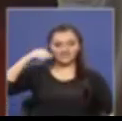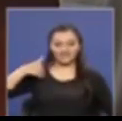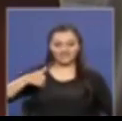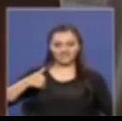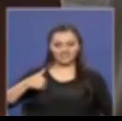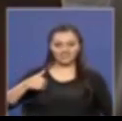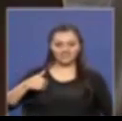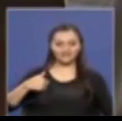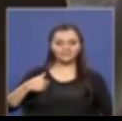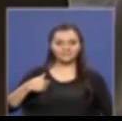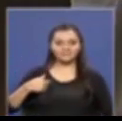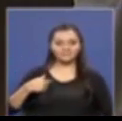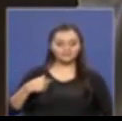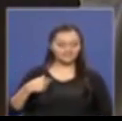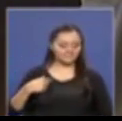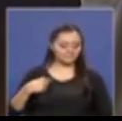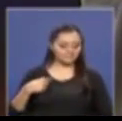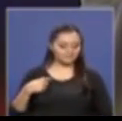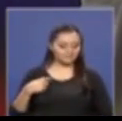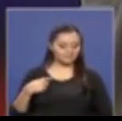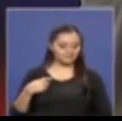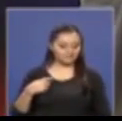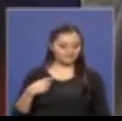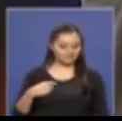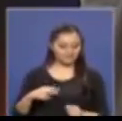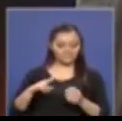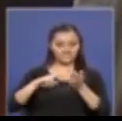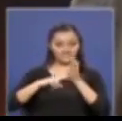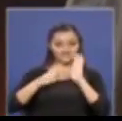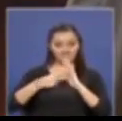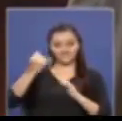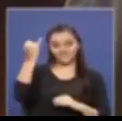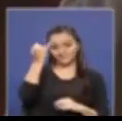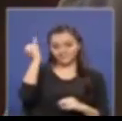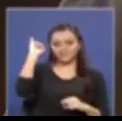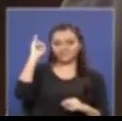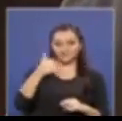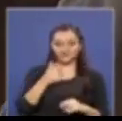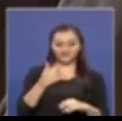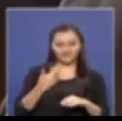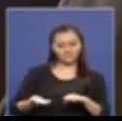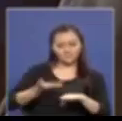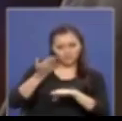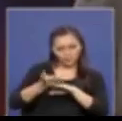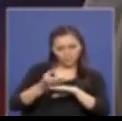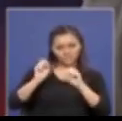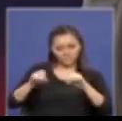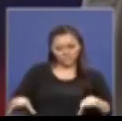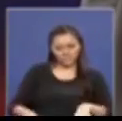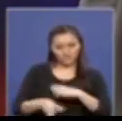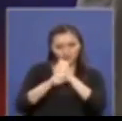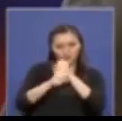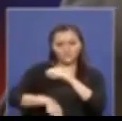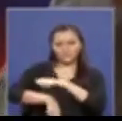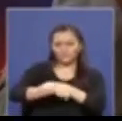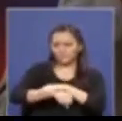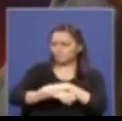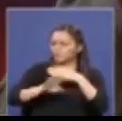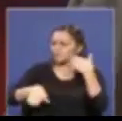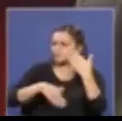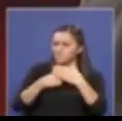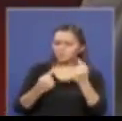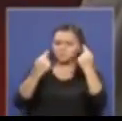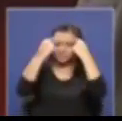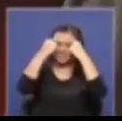el Ecuador de hoy ya no hay hazaña. Podemos lograr lo que nos propongamos, compañeros, a tener fe en nosotros mismos. Nuestro fútbol está al nivel de